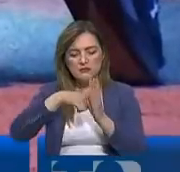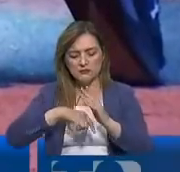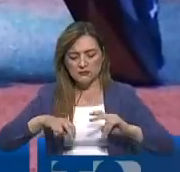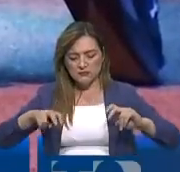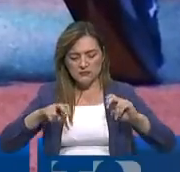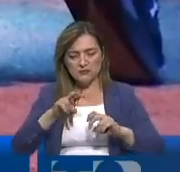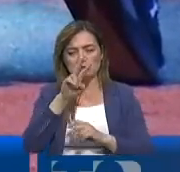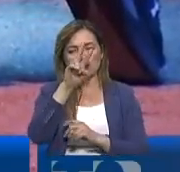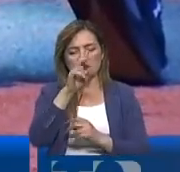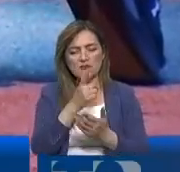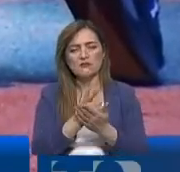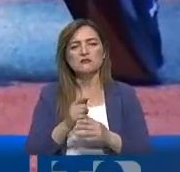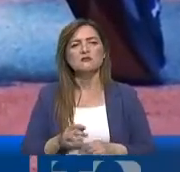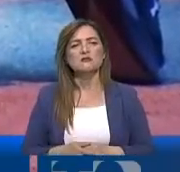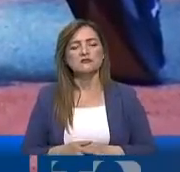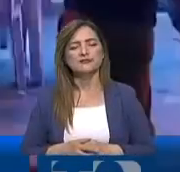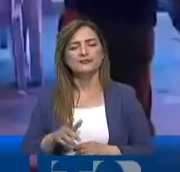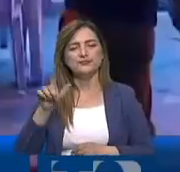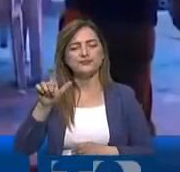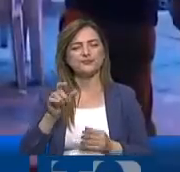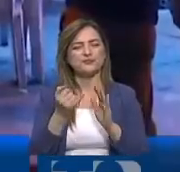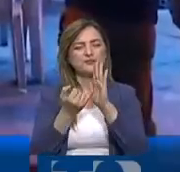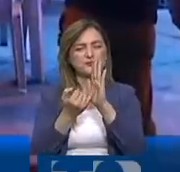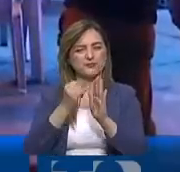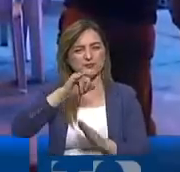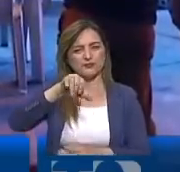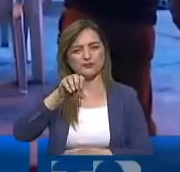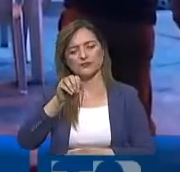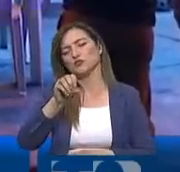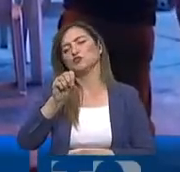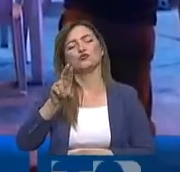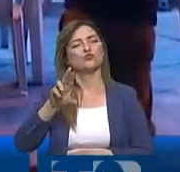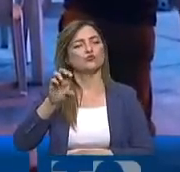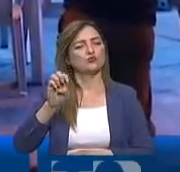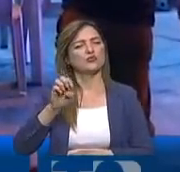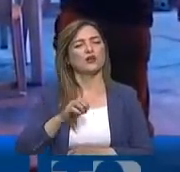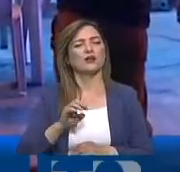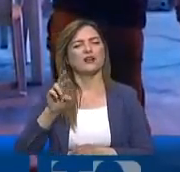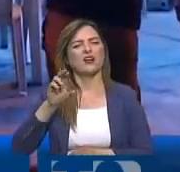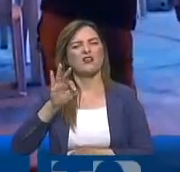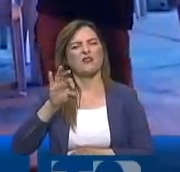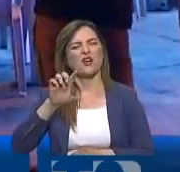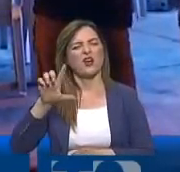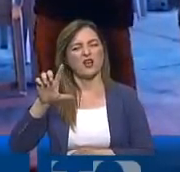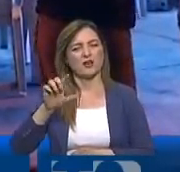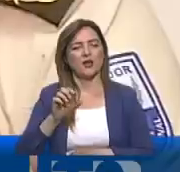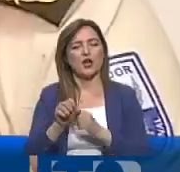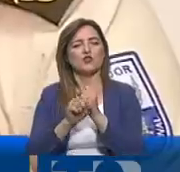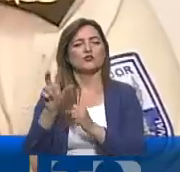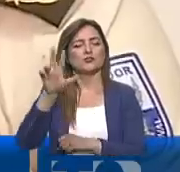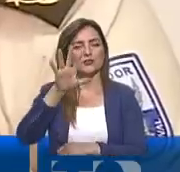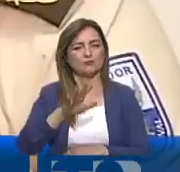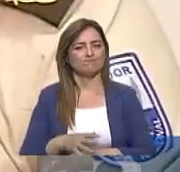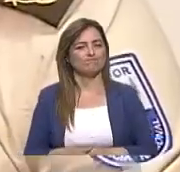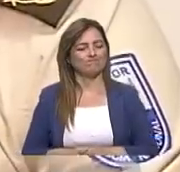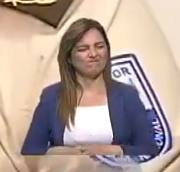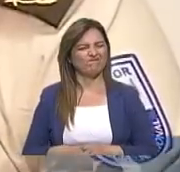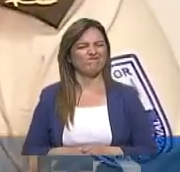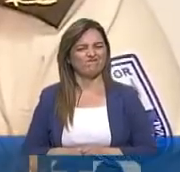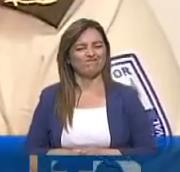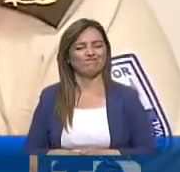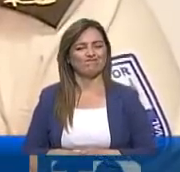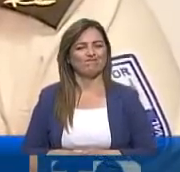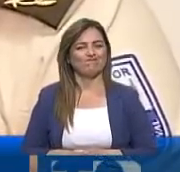armas de fuego. El antisocial abatido fue identificado como Josué Rafael Ariza La Pérez, de 35 años de edad. Está identificado el